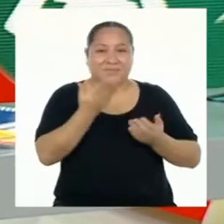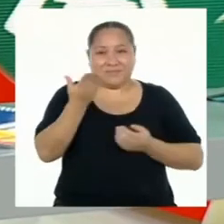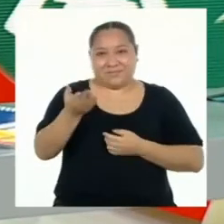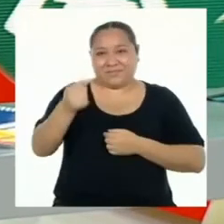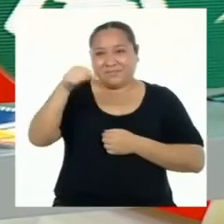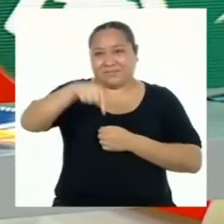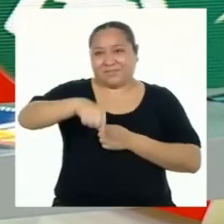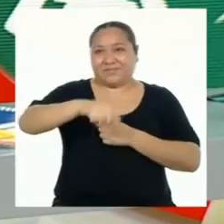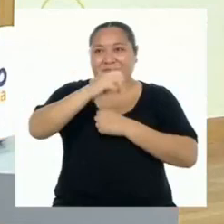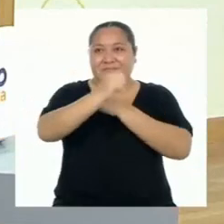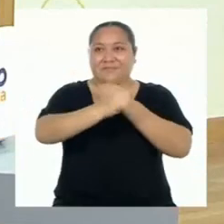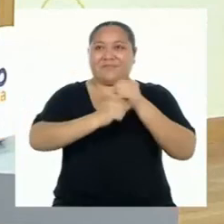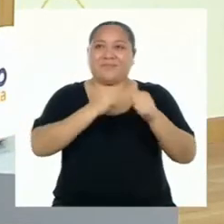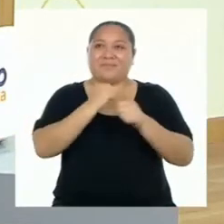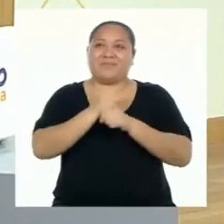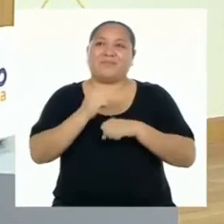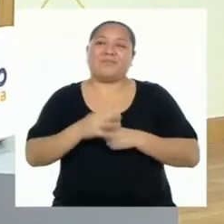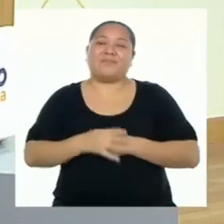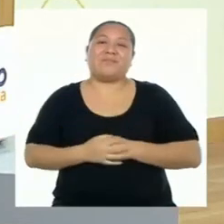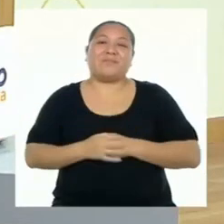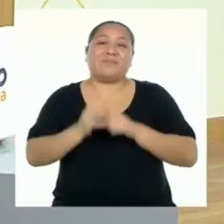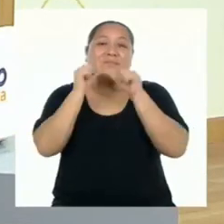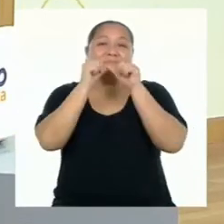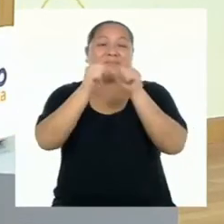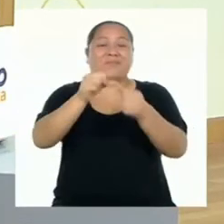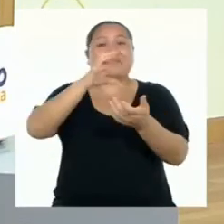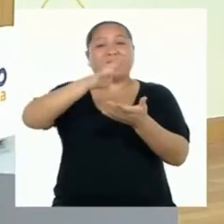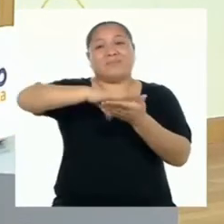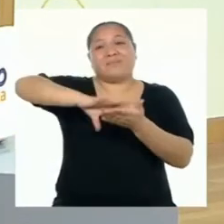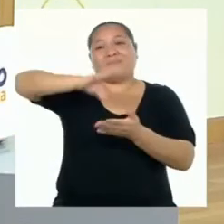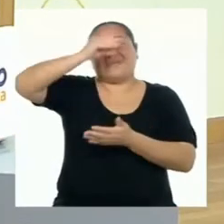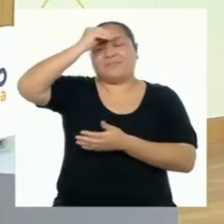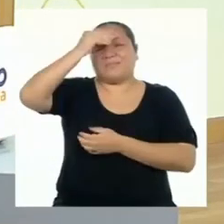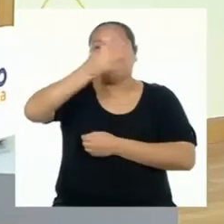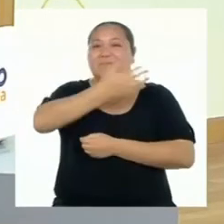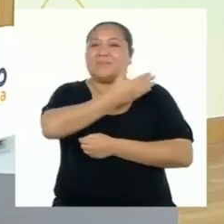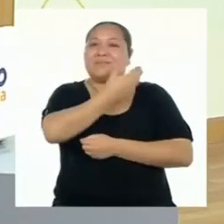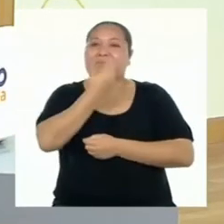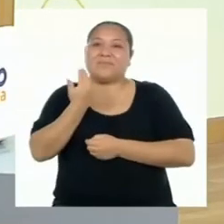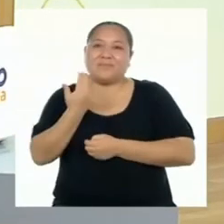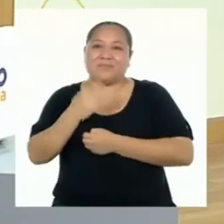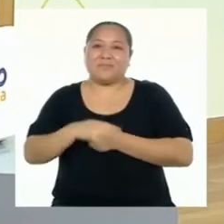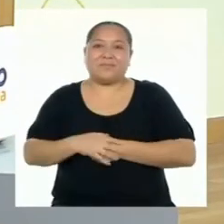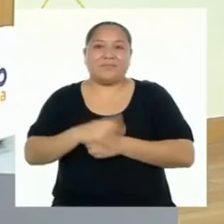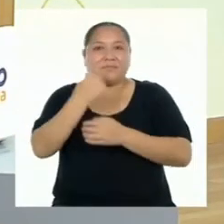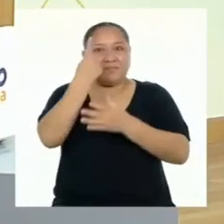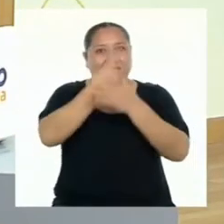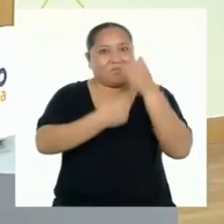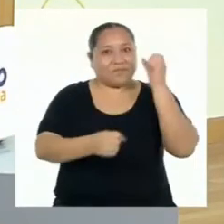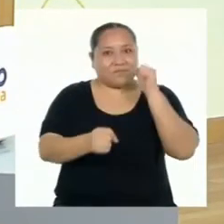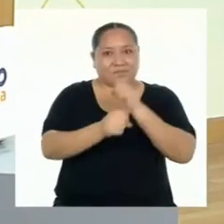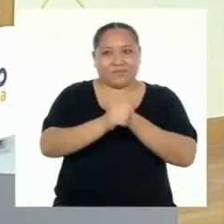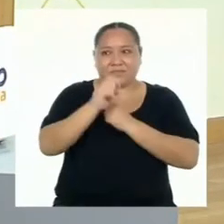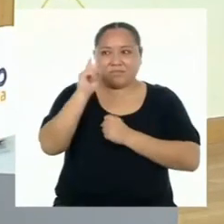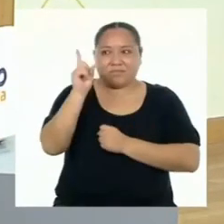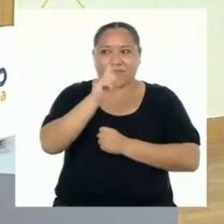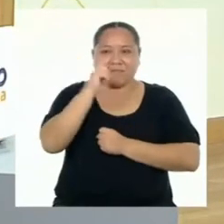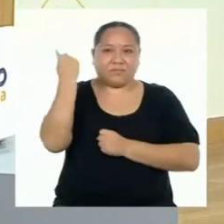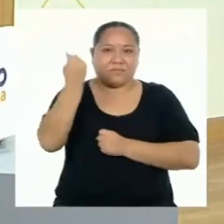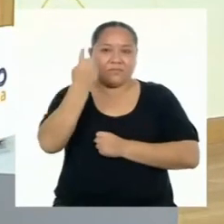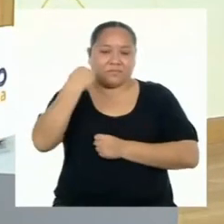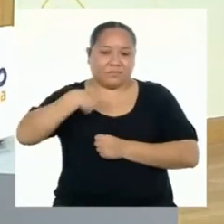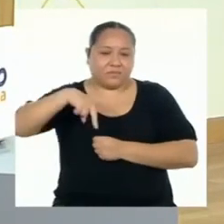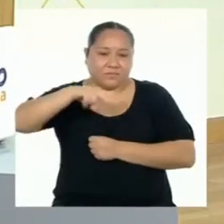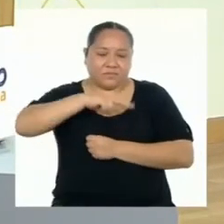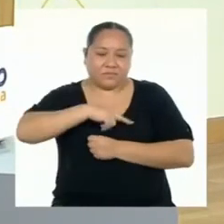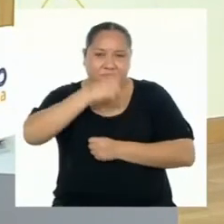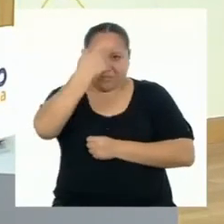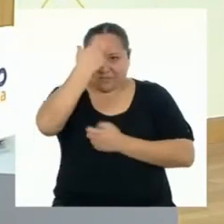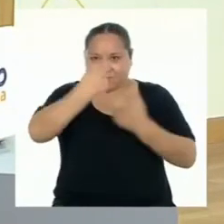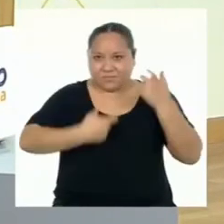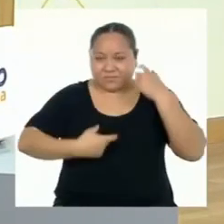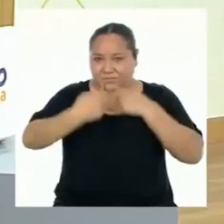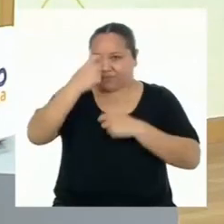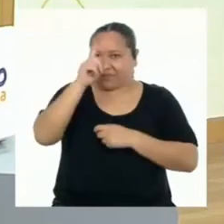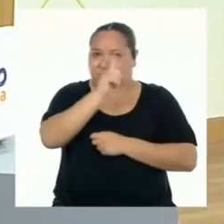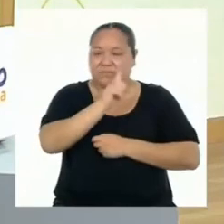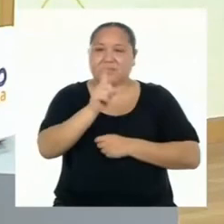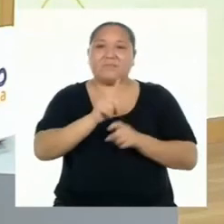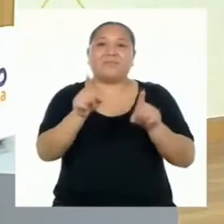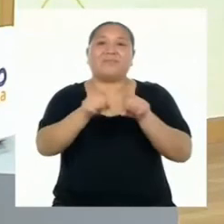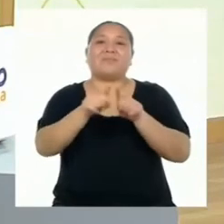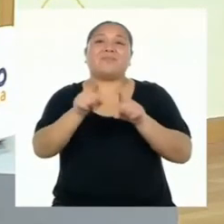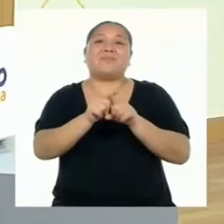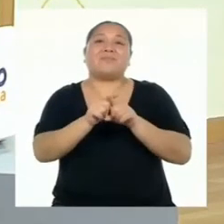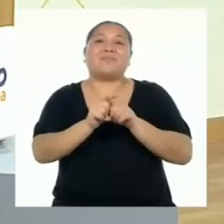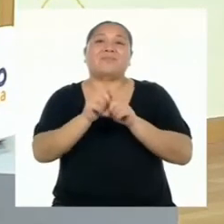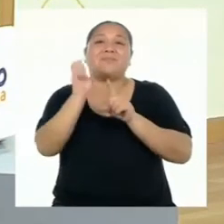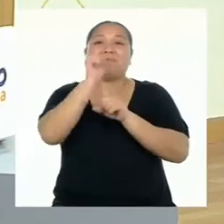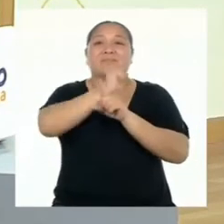año. Sigamos aprendiendo a ser mejores y confíen en que no solo nosotros como personas, sino también nuestra sociedad